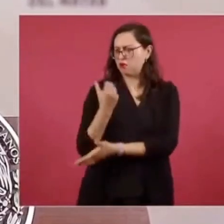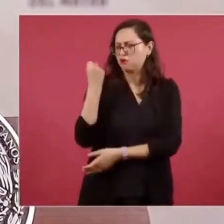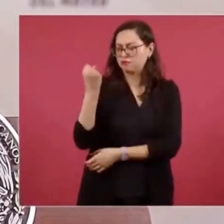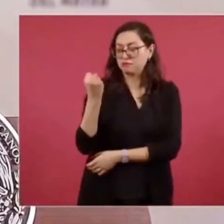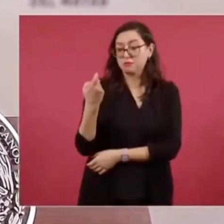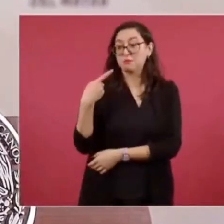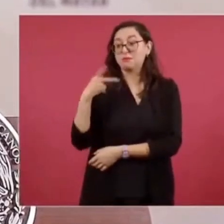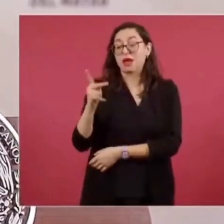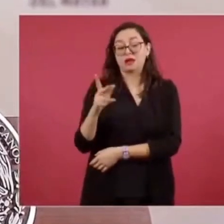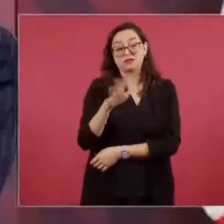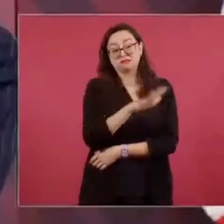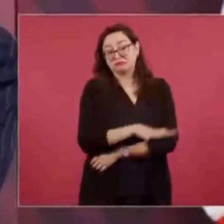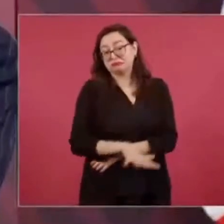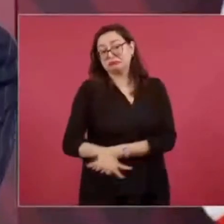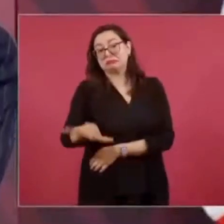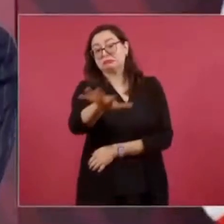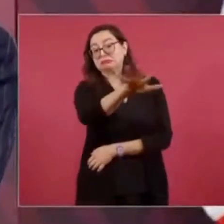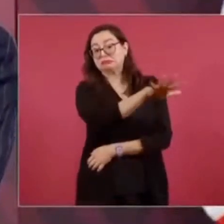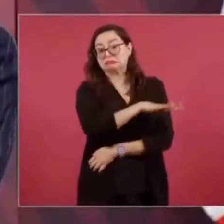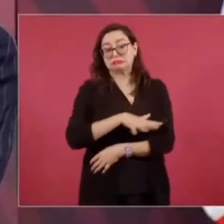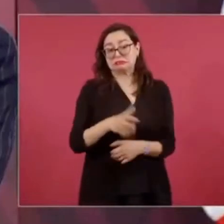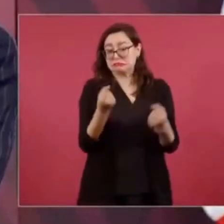al régimen